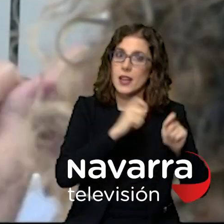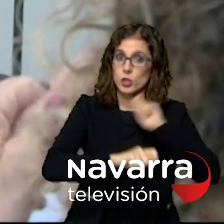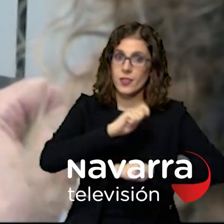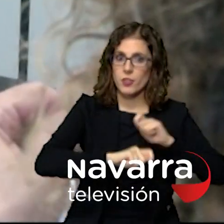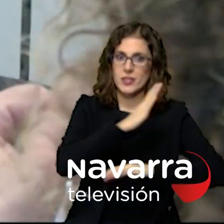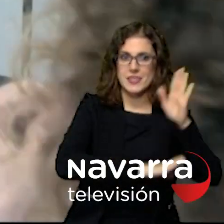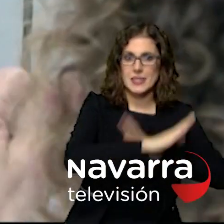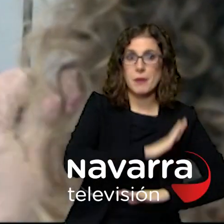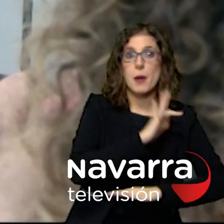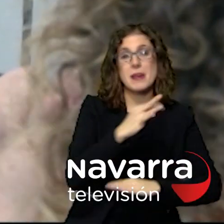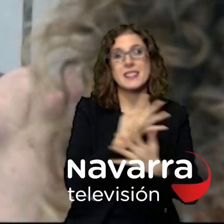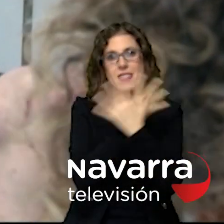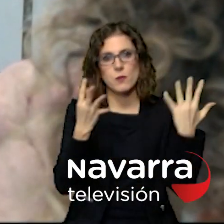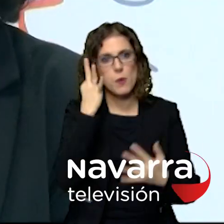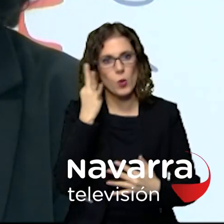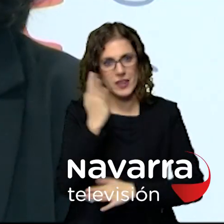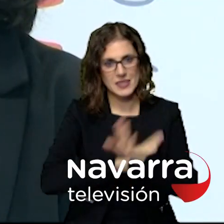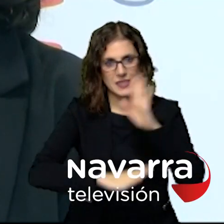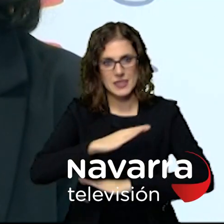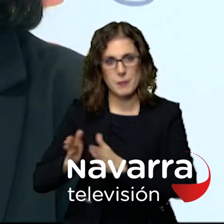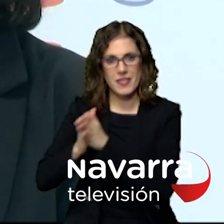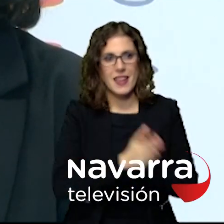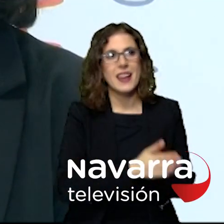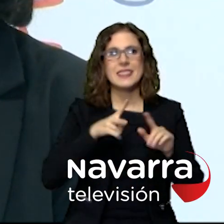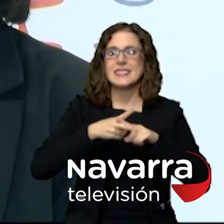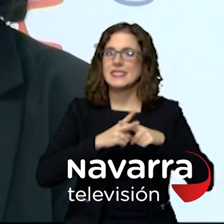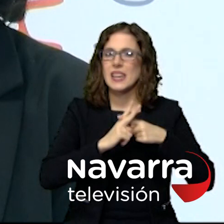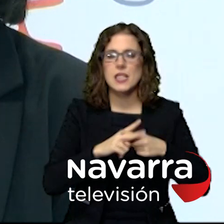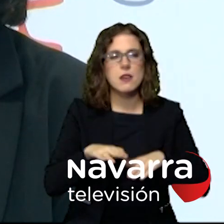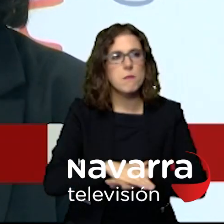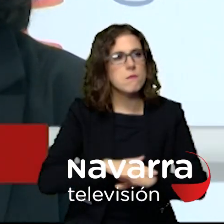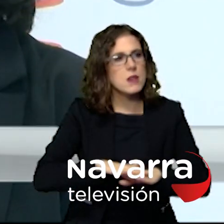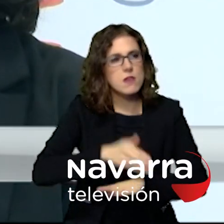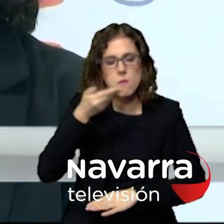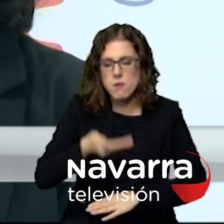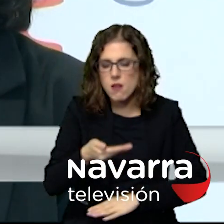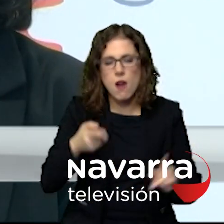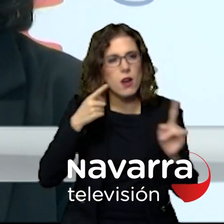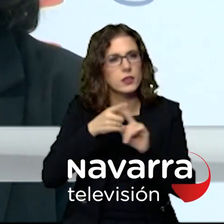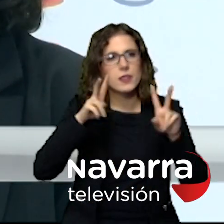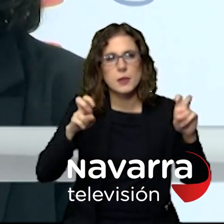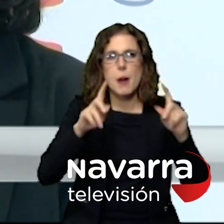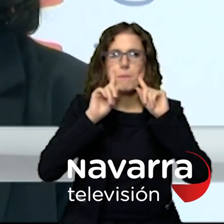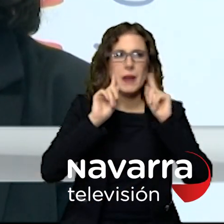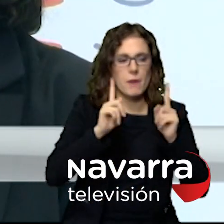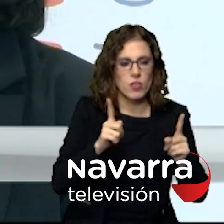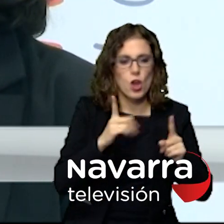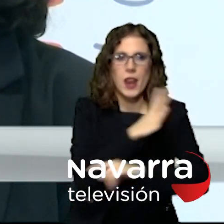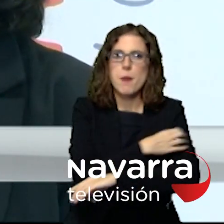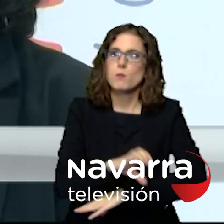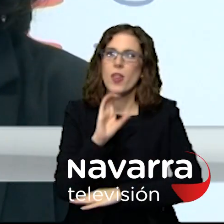mujeres con discapacidad. Los talleres son imprescindibles para todo el tema de la prevención, del empoderamiento y luego hay otras